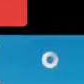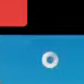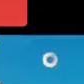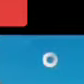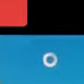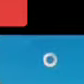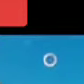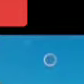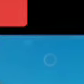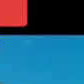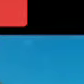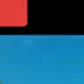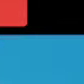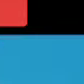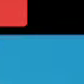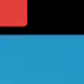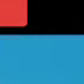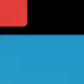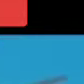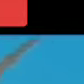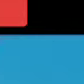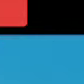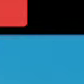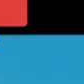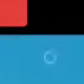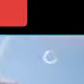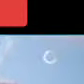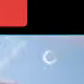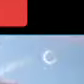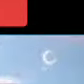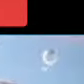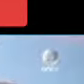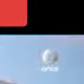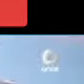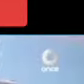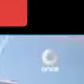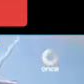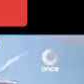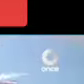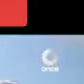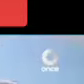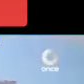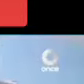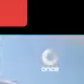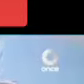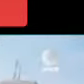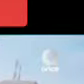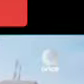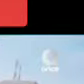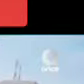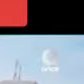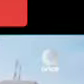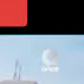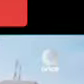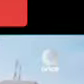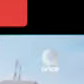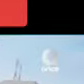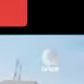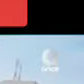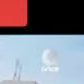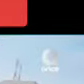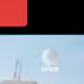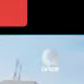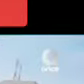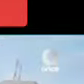Presumían ser generadores de energías limpias y renovables, detonantes de desarrollo para las comunidades, incluso de